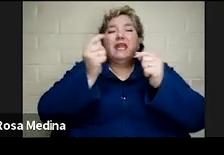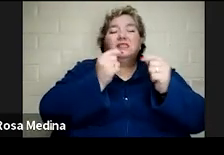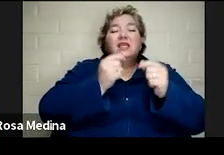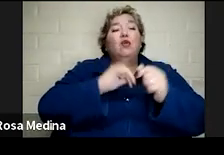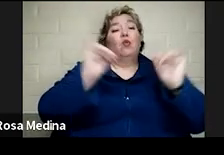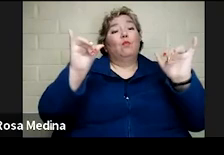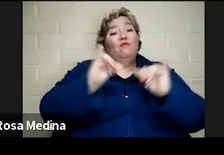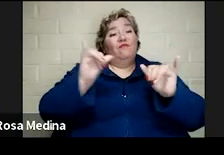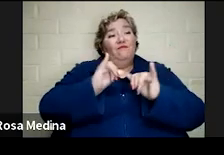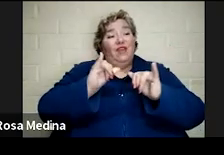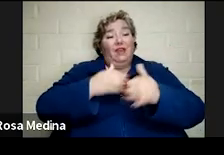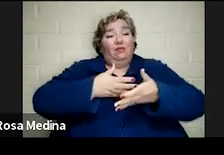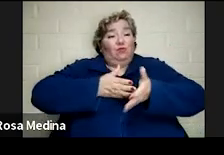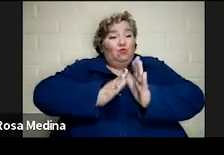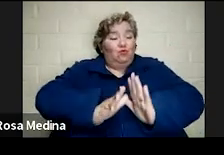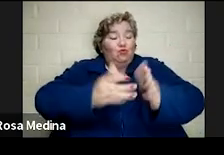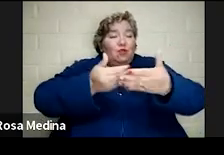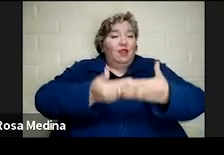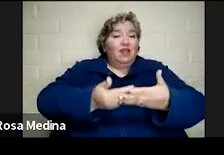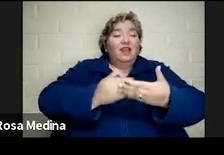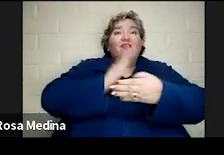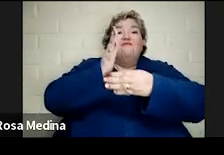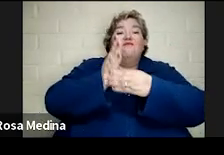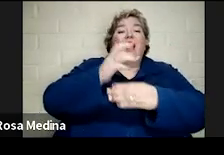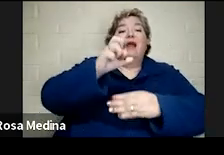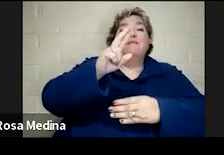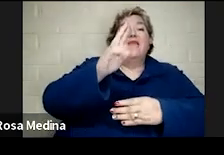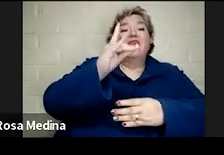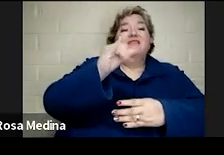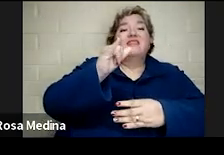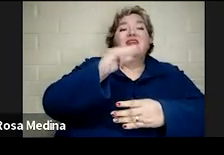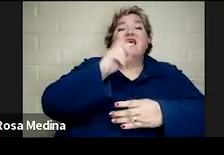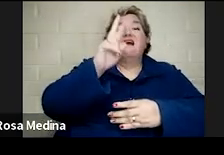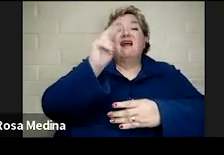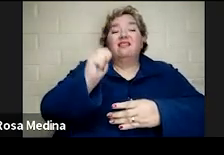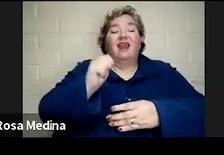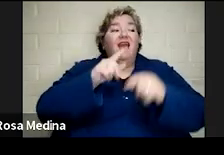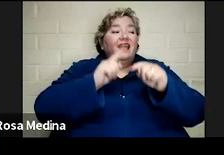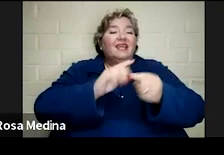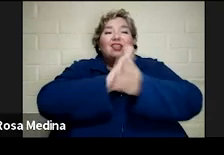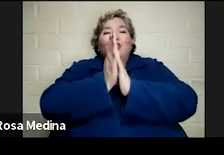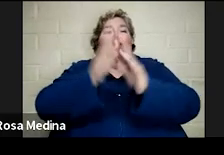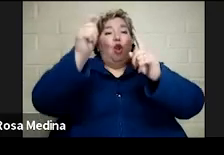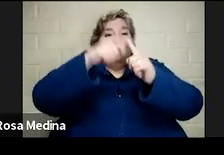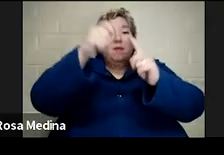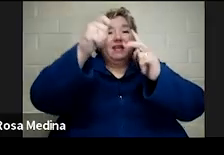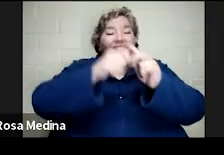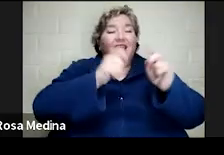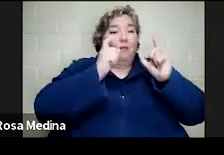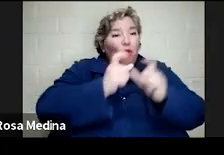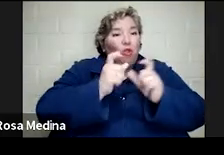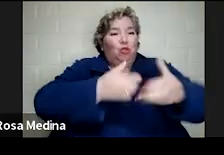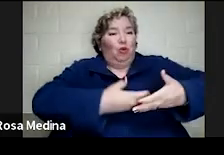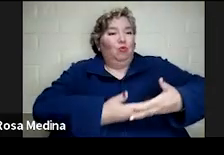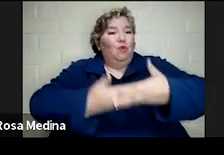constantemente al pediatra, y el pediatra, por ejemplo, mide el peso, y ahí va viendo como todos los meses cómo va el peso de la guagua, y así puede ir generando